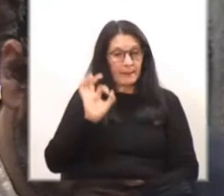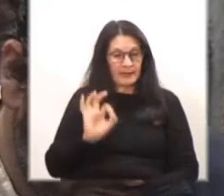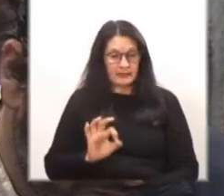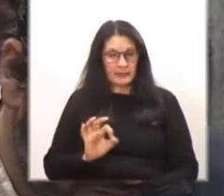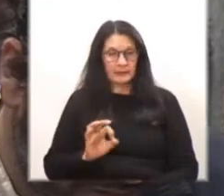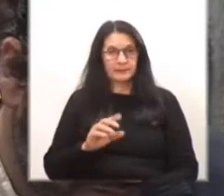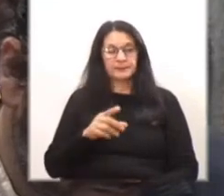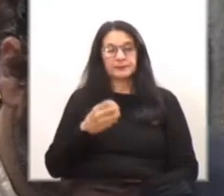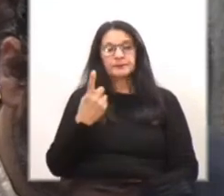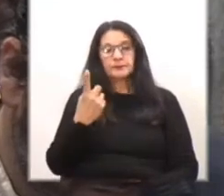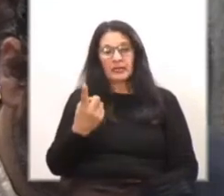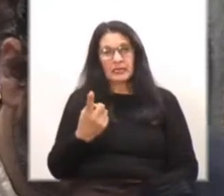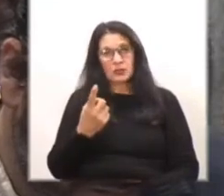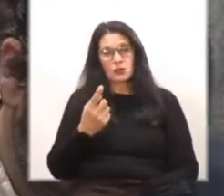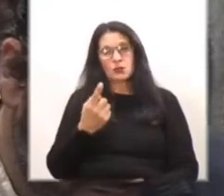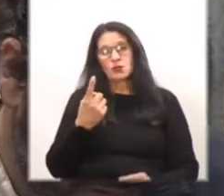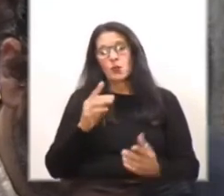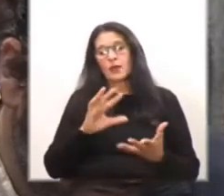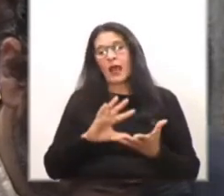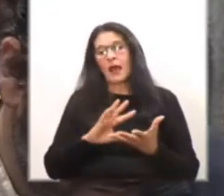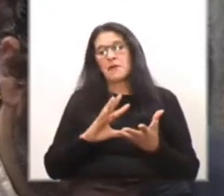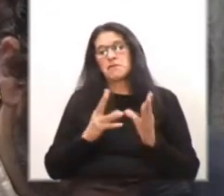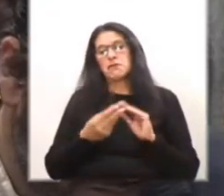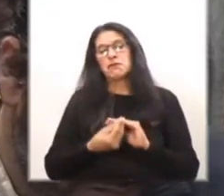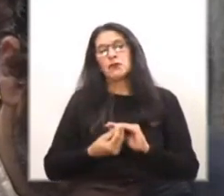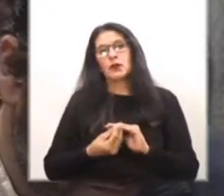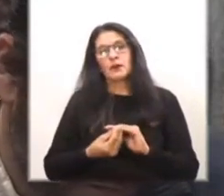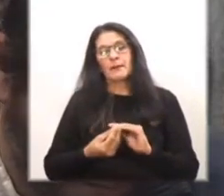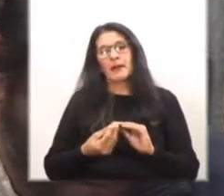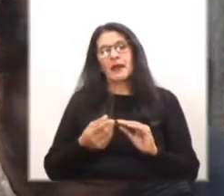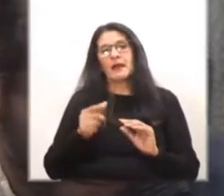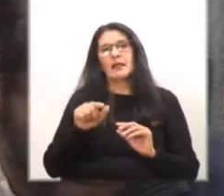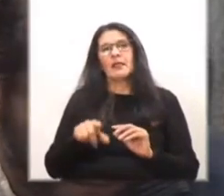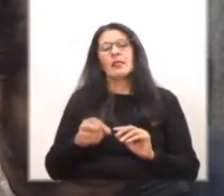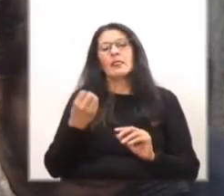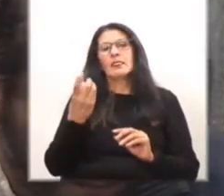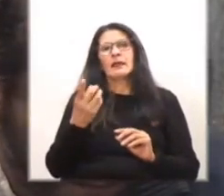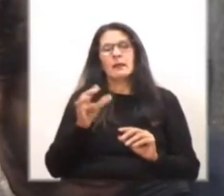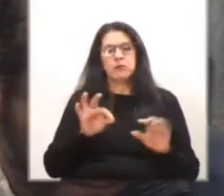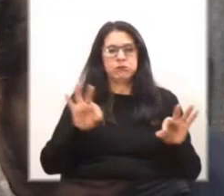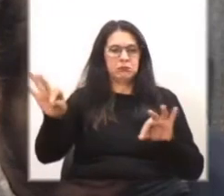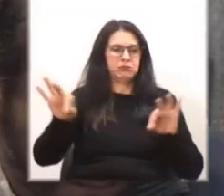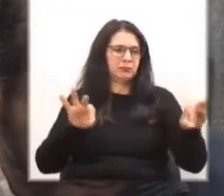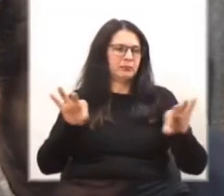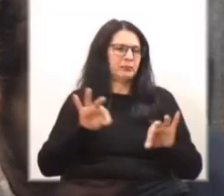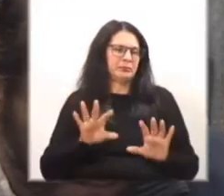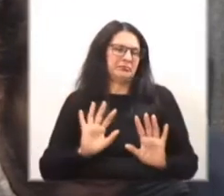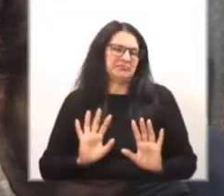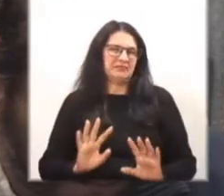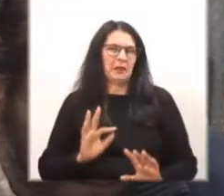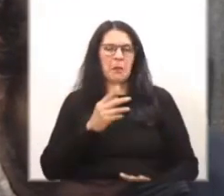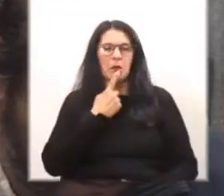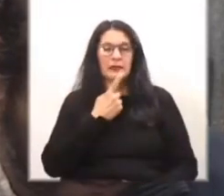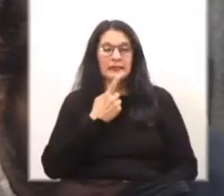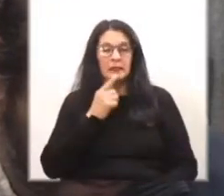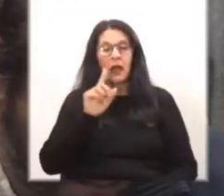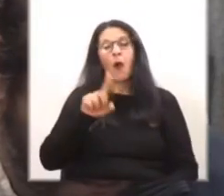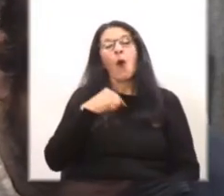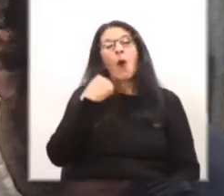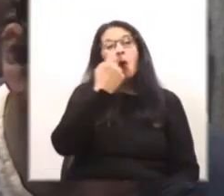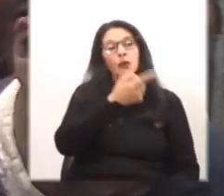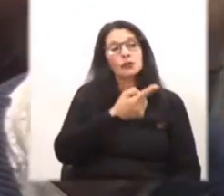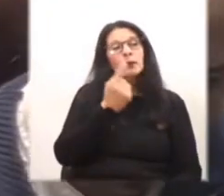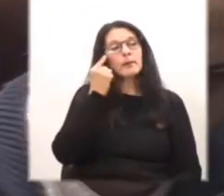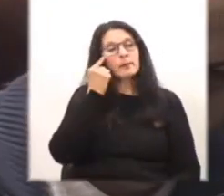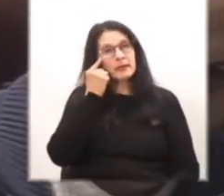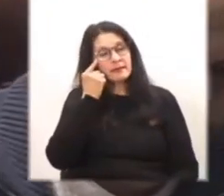que es un trampolín electoral y un lugar de colocación de punteros políticos, otros creemos